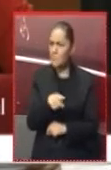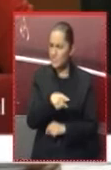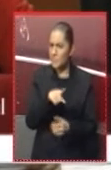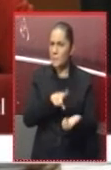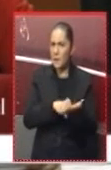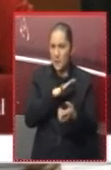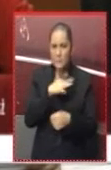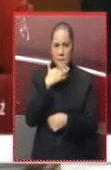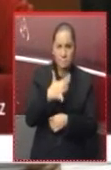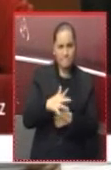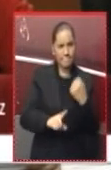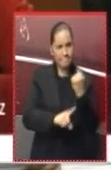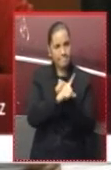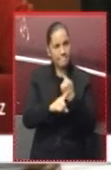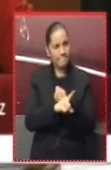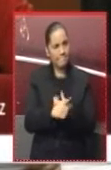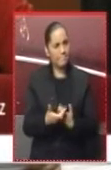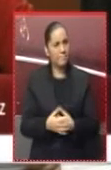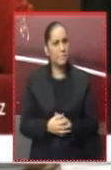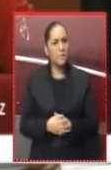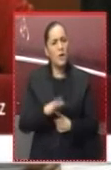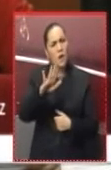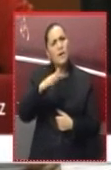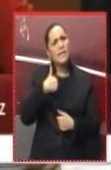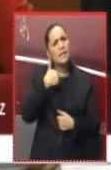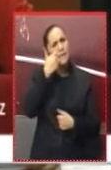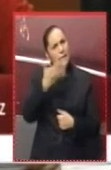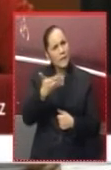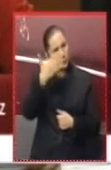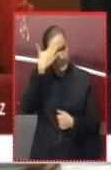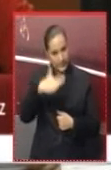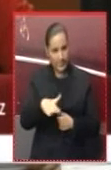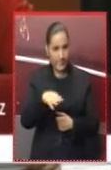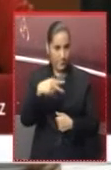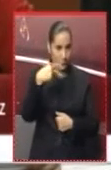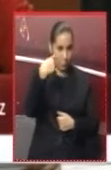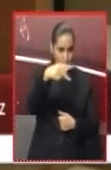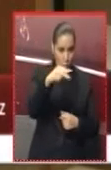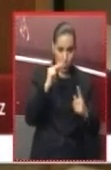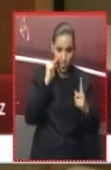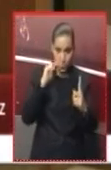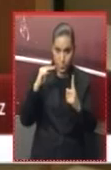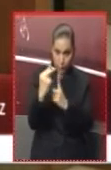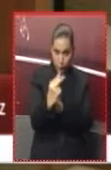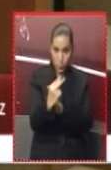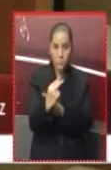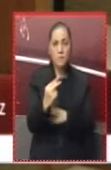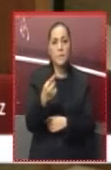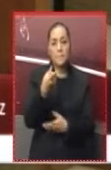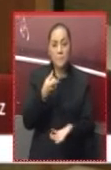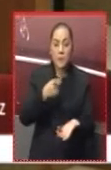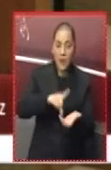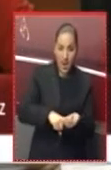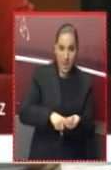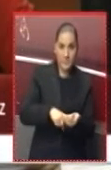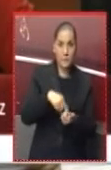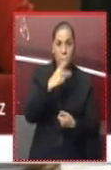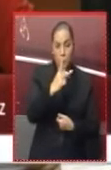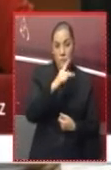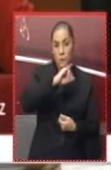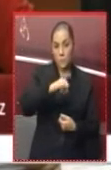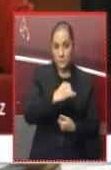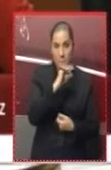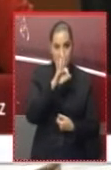Me gustaría saber, desde su punto de vista, cuáles son las principales manifestaciones de corrupción dentro del